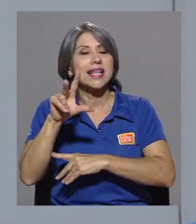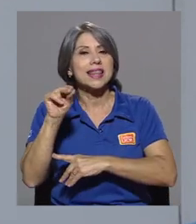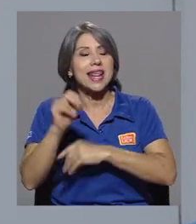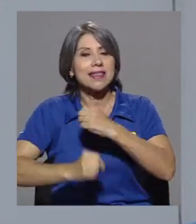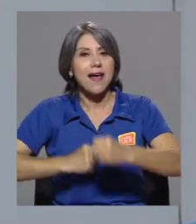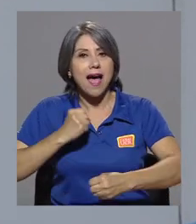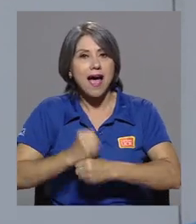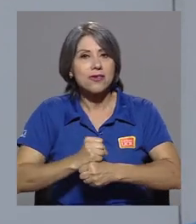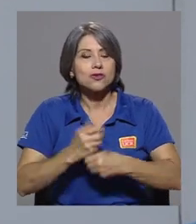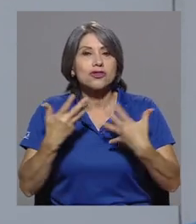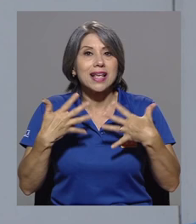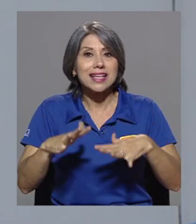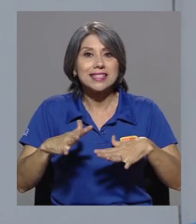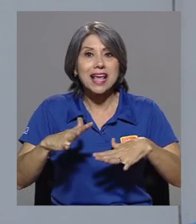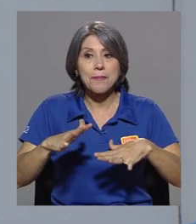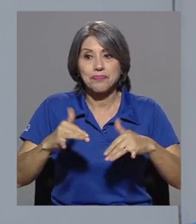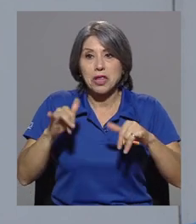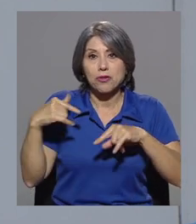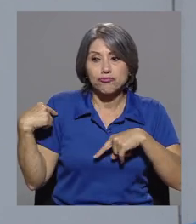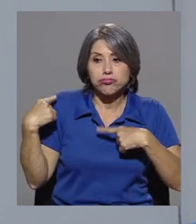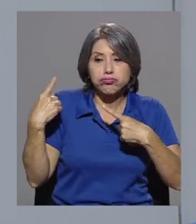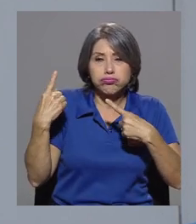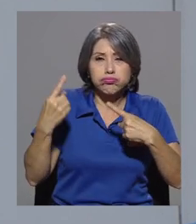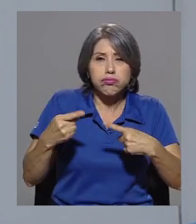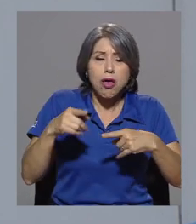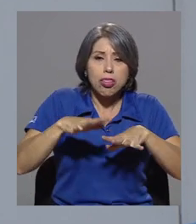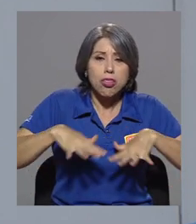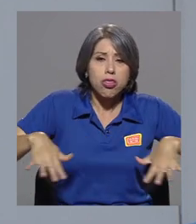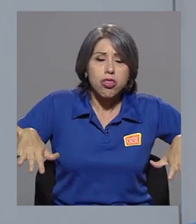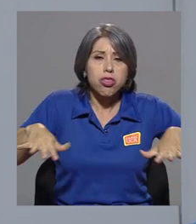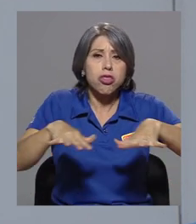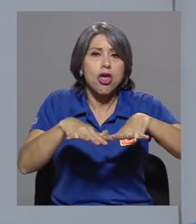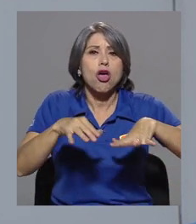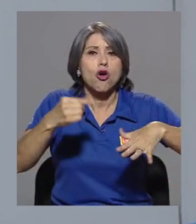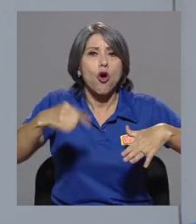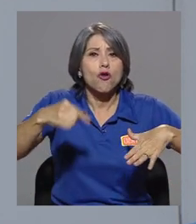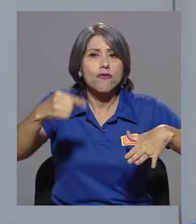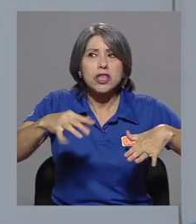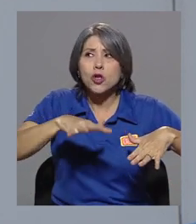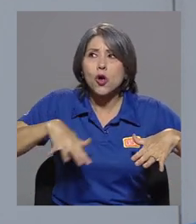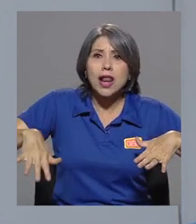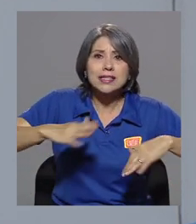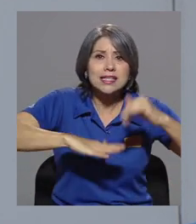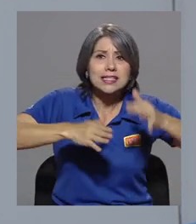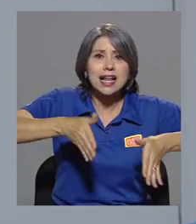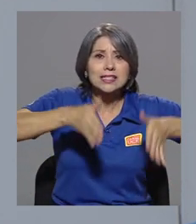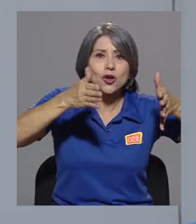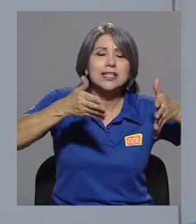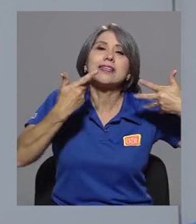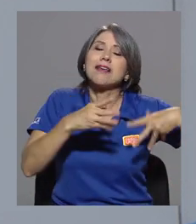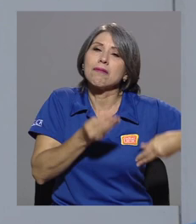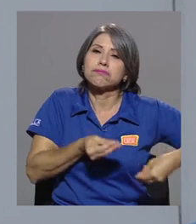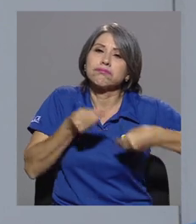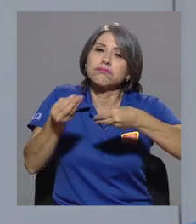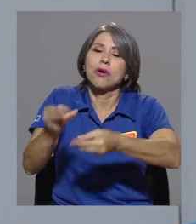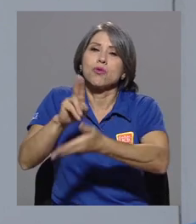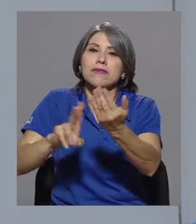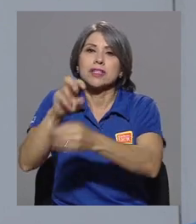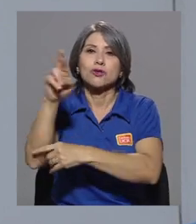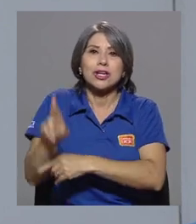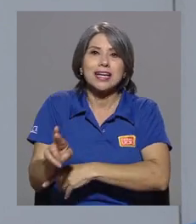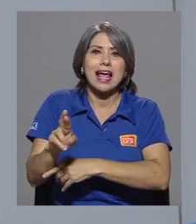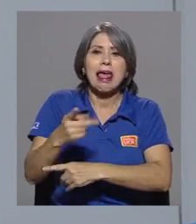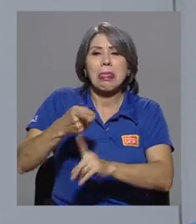de que las instalaciones donde se ha venido desarrollando el recinto de golfito fueron entregadas a la universidad de costa rica desde